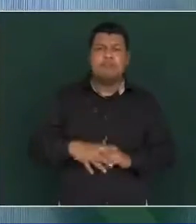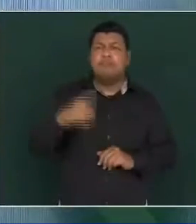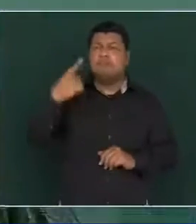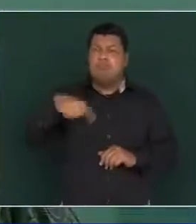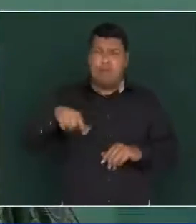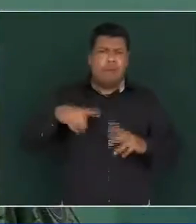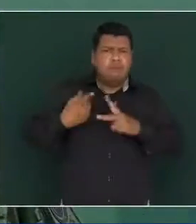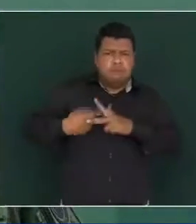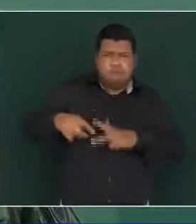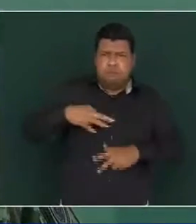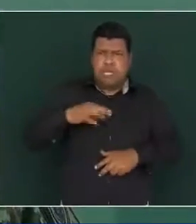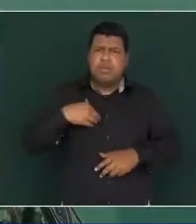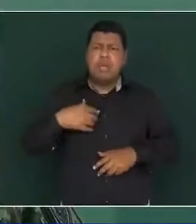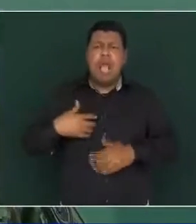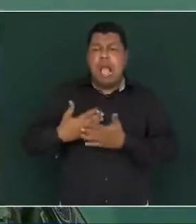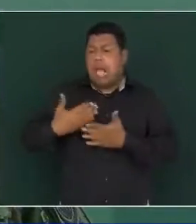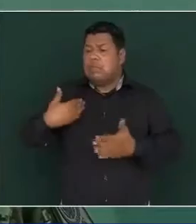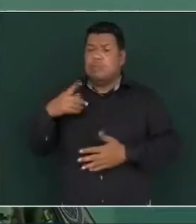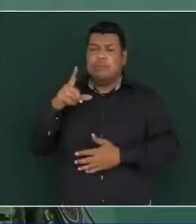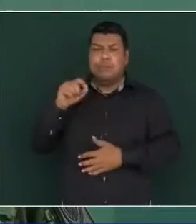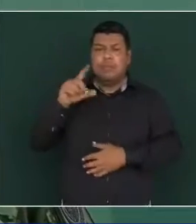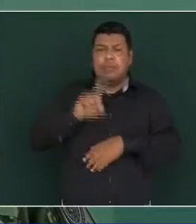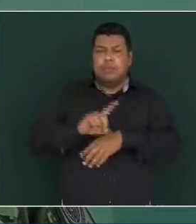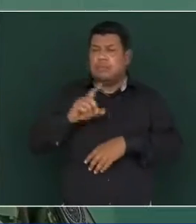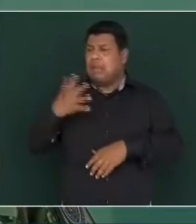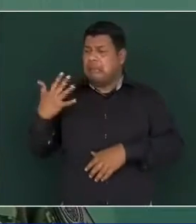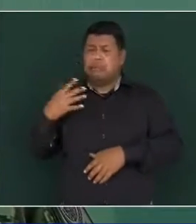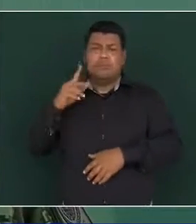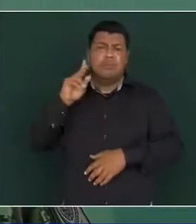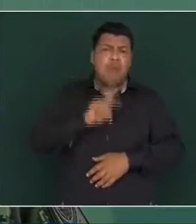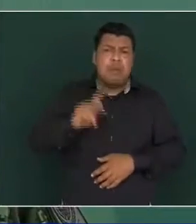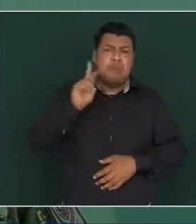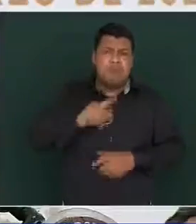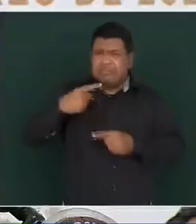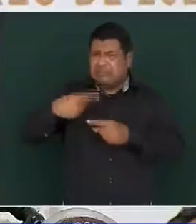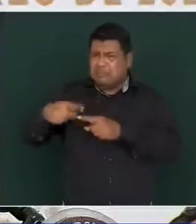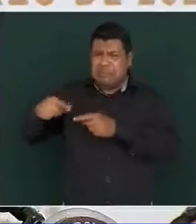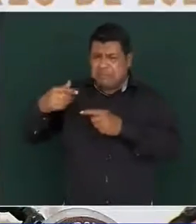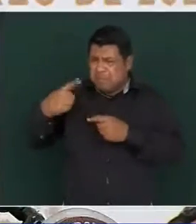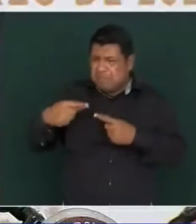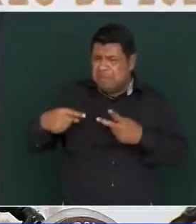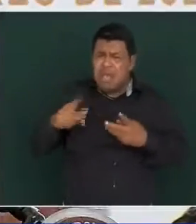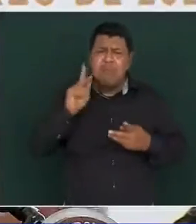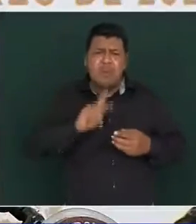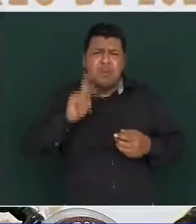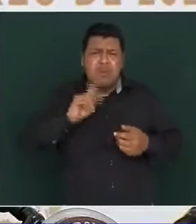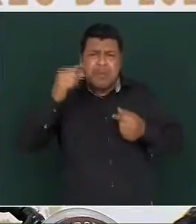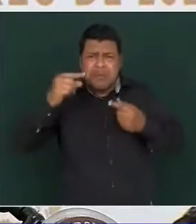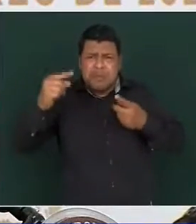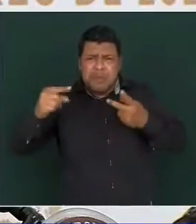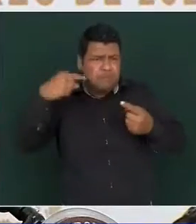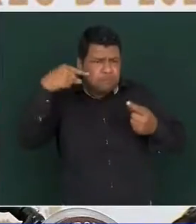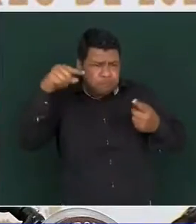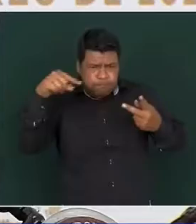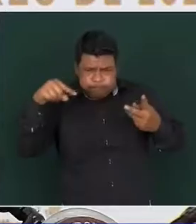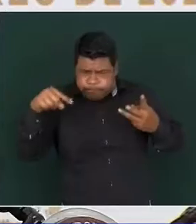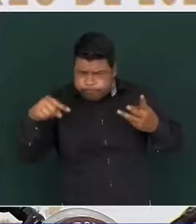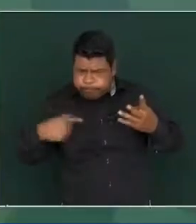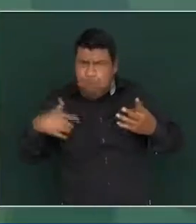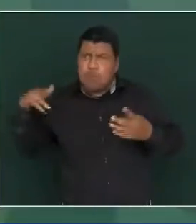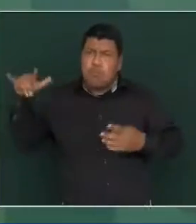Se hicieron las pruebas durante 15, 20 días, se estuvieron haciendo diferentes pruebas para poder